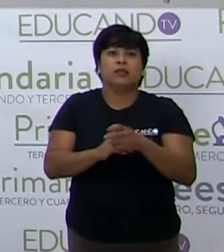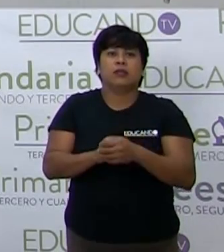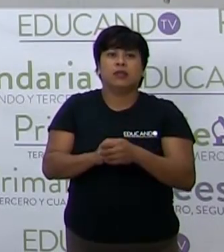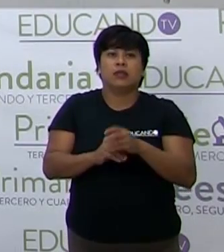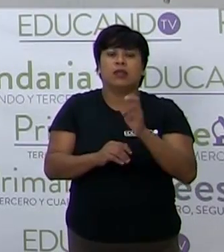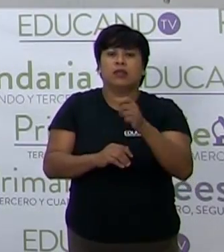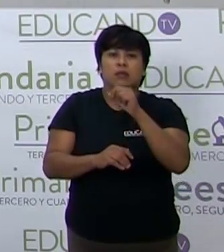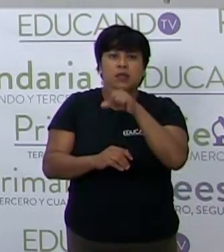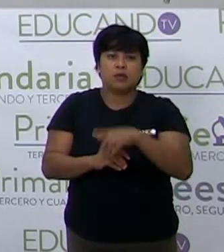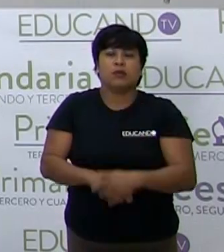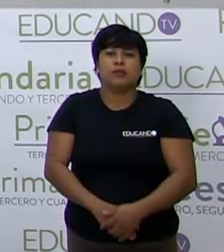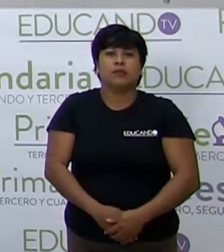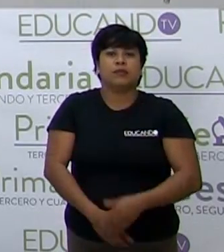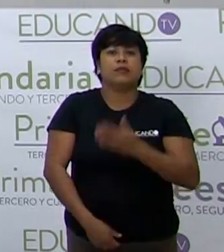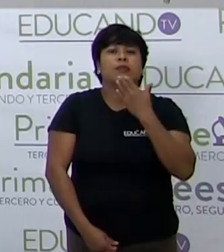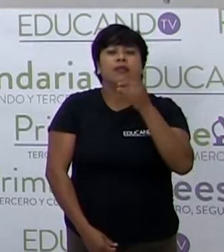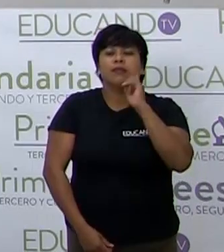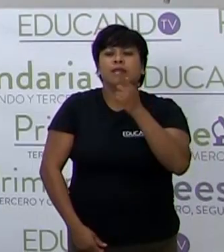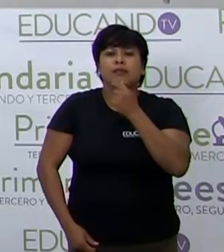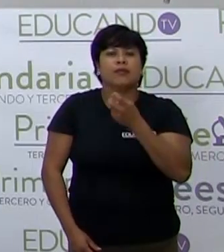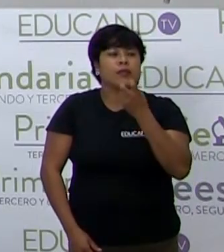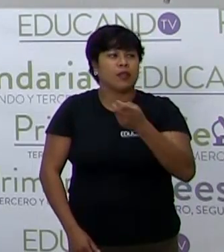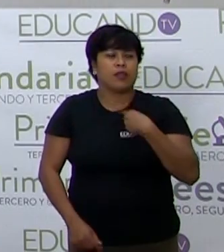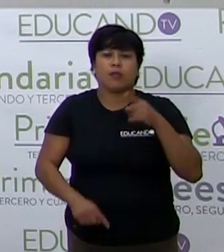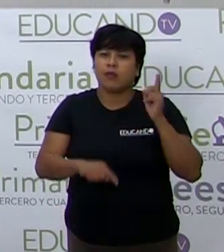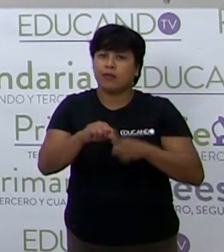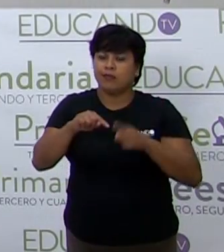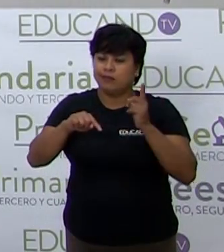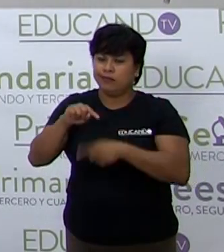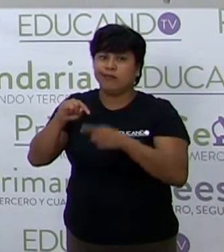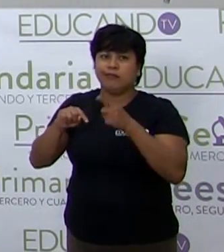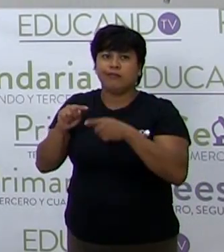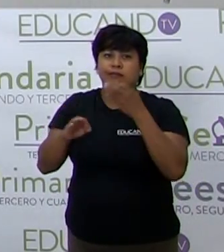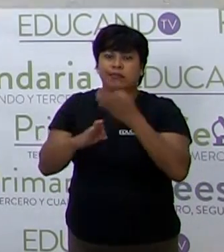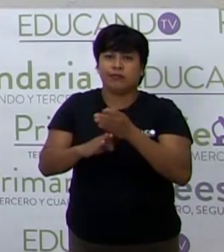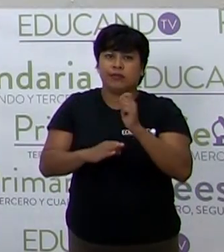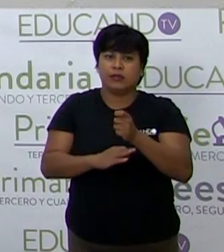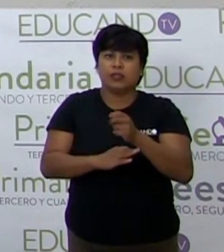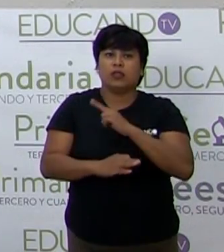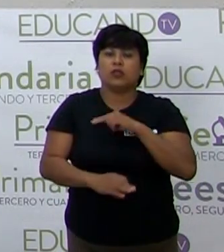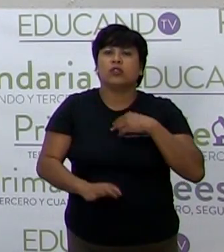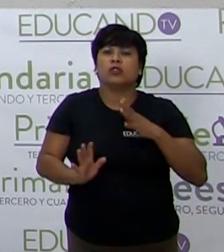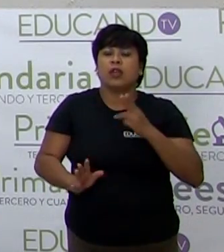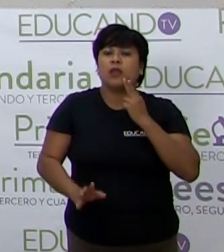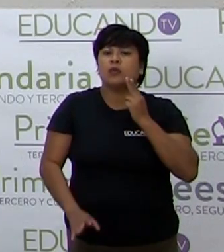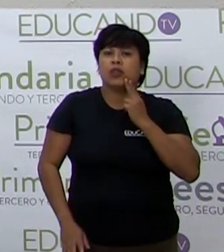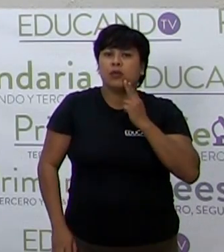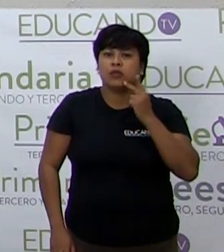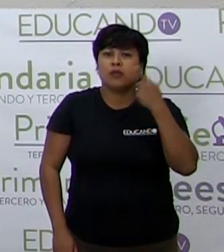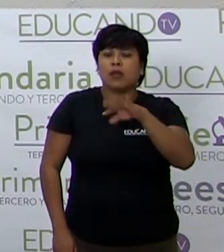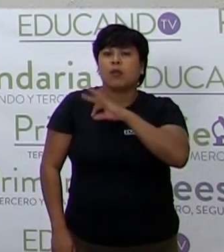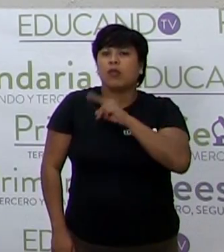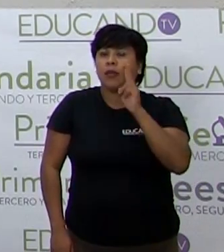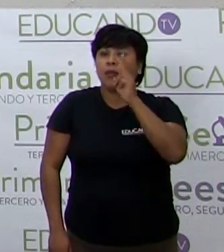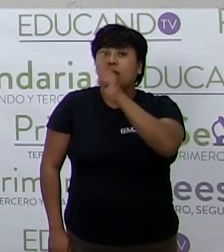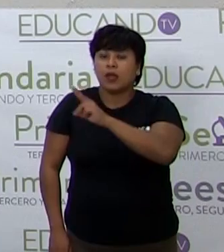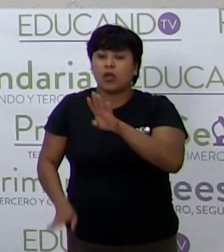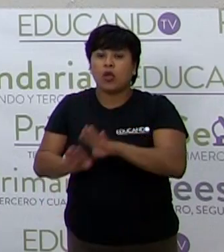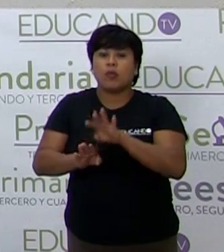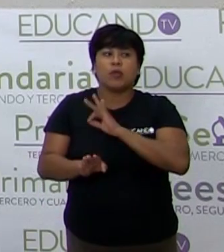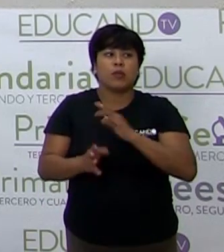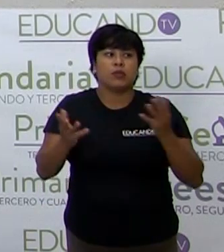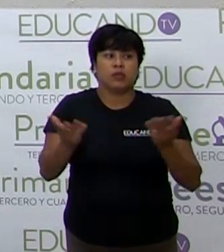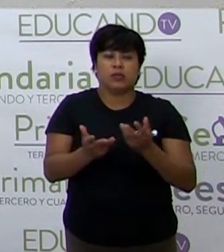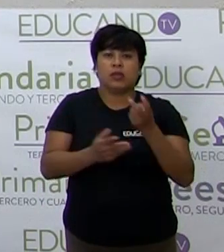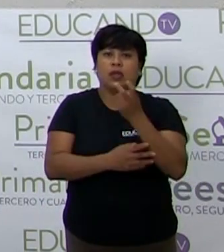de este mismo rectángulo. Bien, niños y niñas, ahora sí voy a quitar ya estas figuras que ya nos sirvieron para identificar, para construir